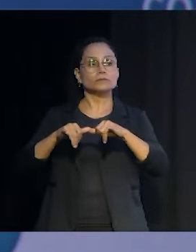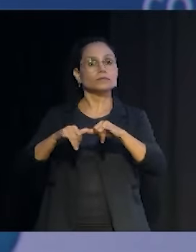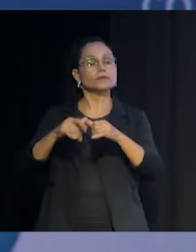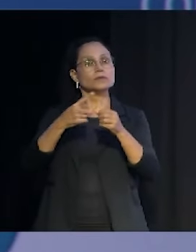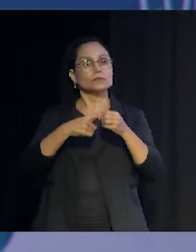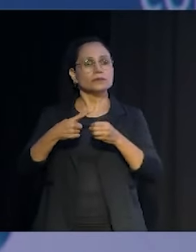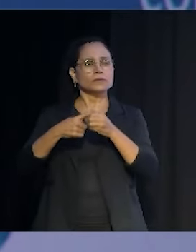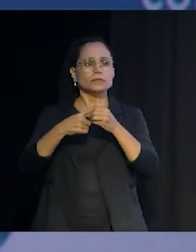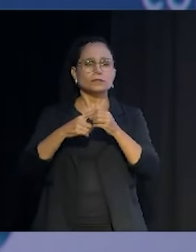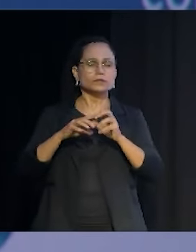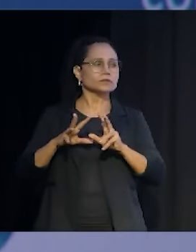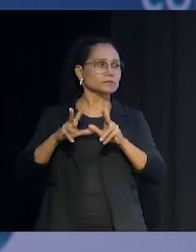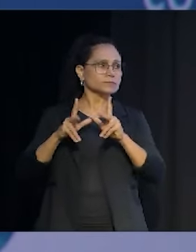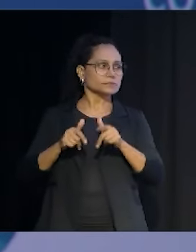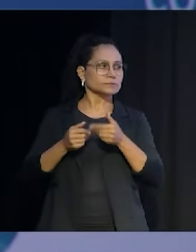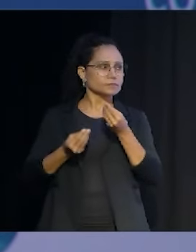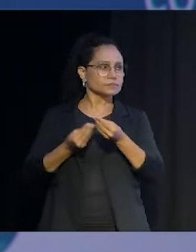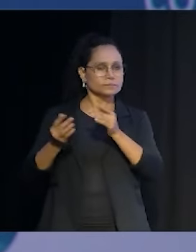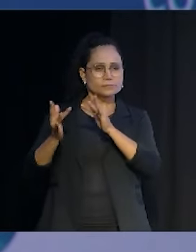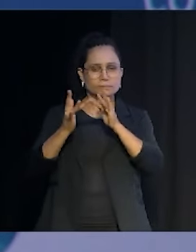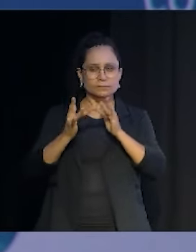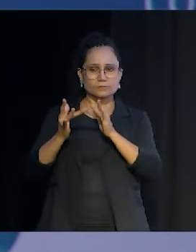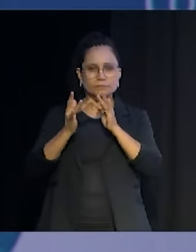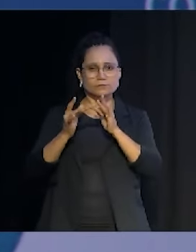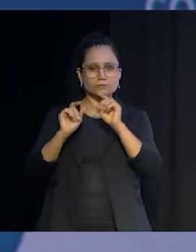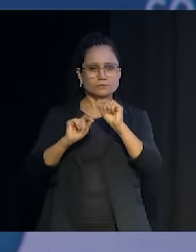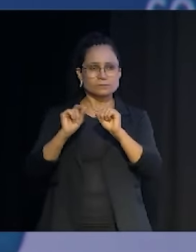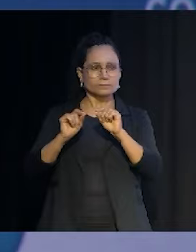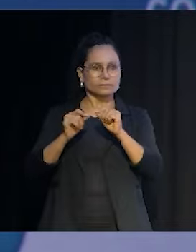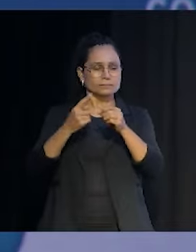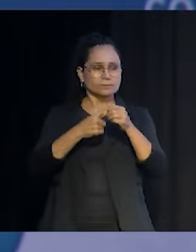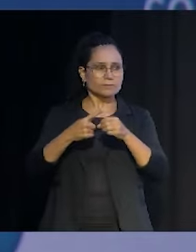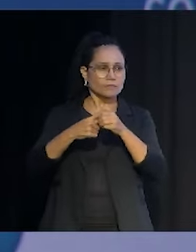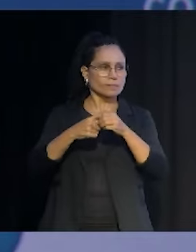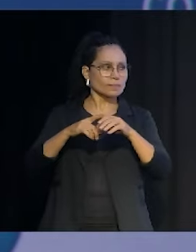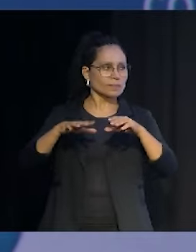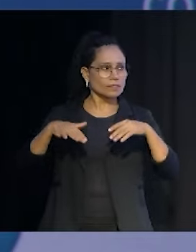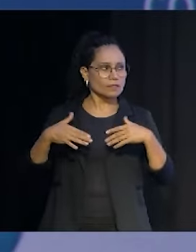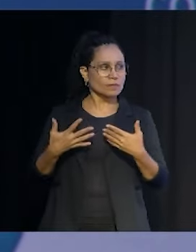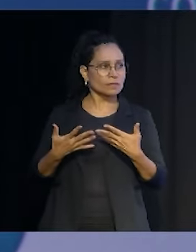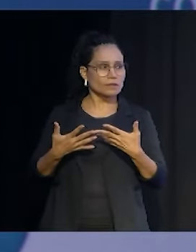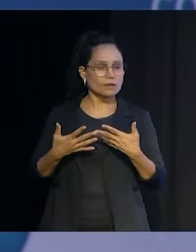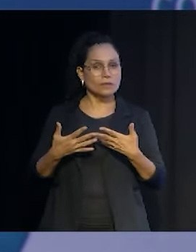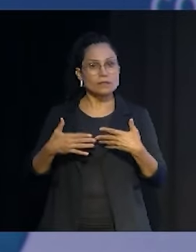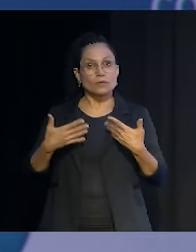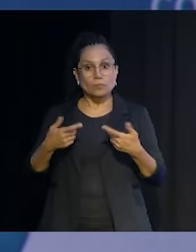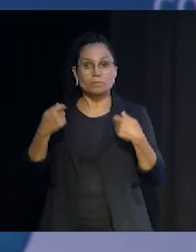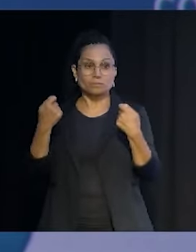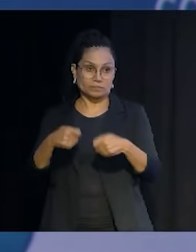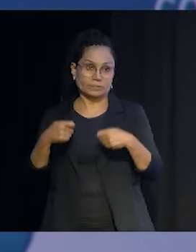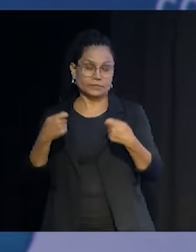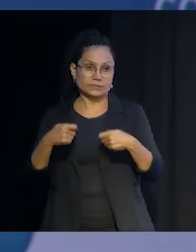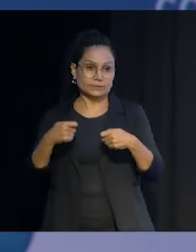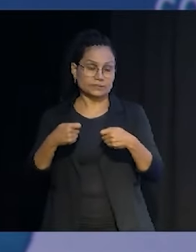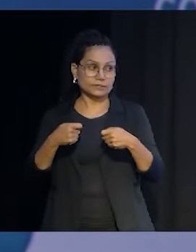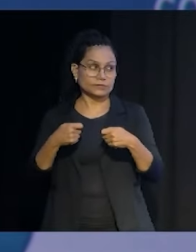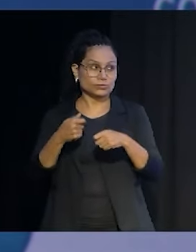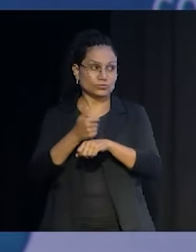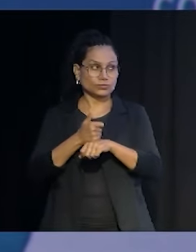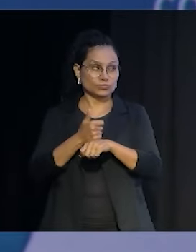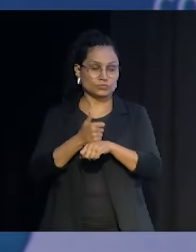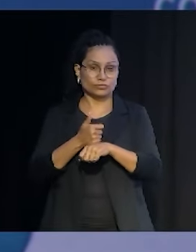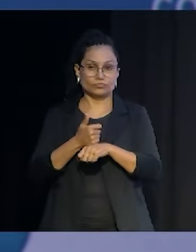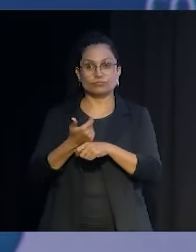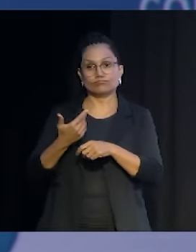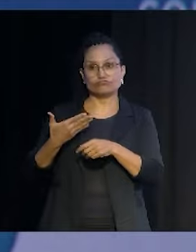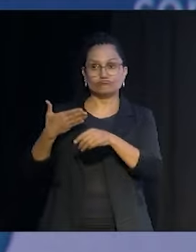feria, un supermercado, un puerto, ¿quién va a hacer los contratos? Todos están en la ciudad. Entonces yo no vivo, yo productor rural, no